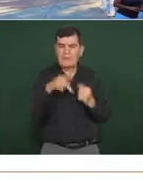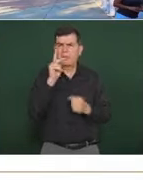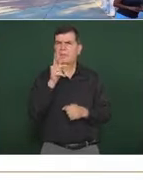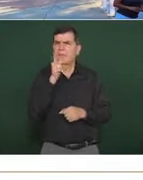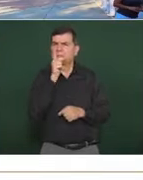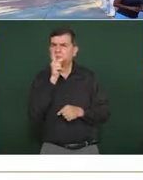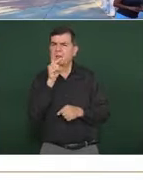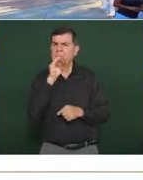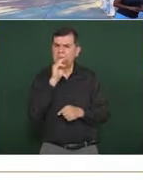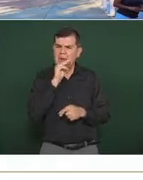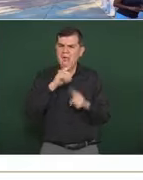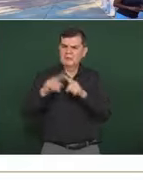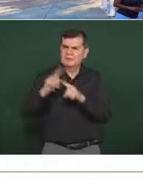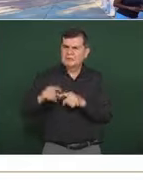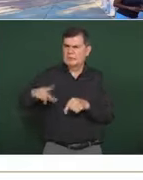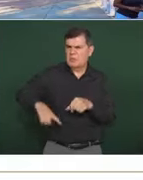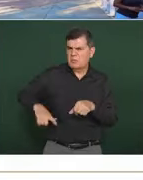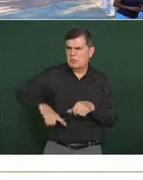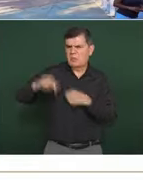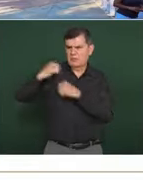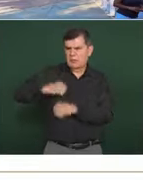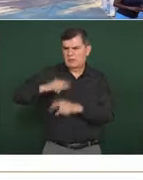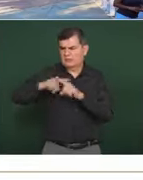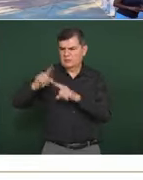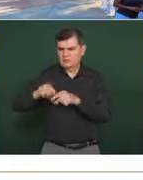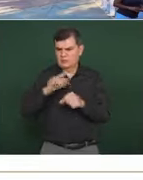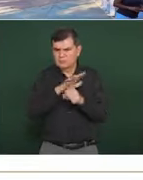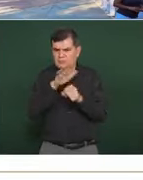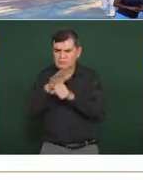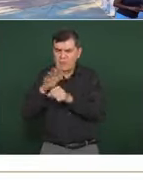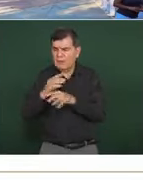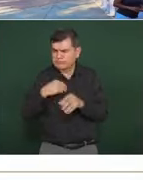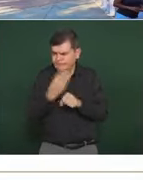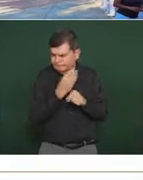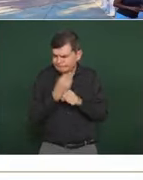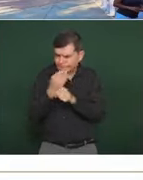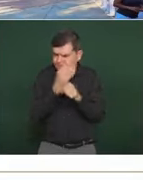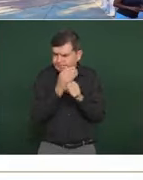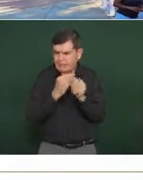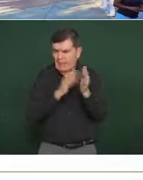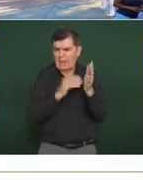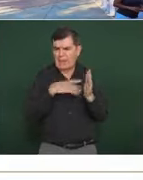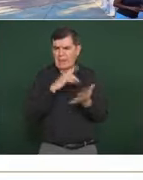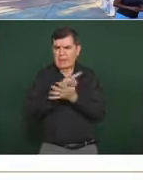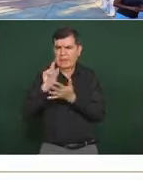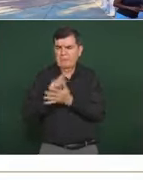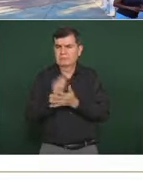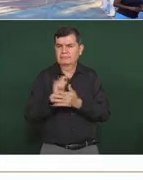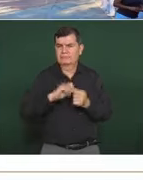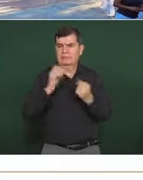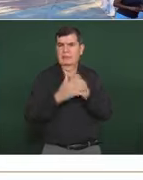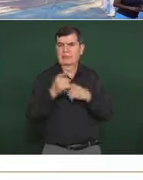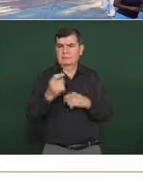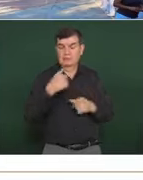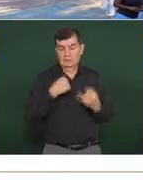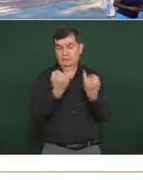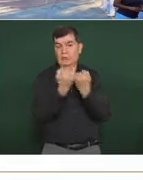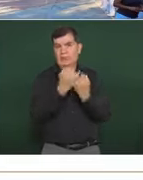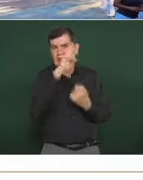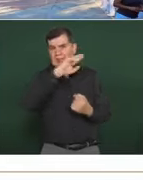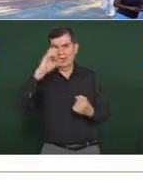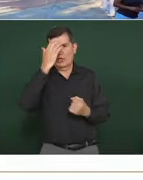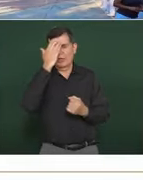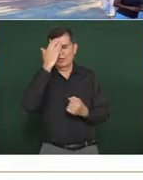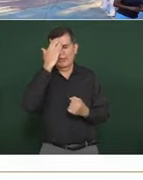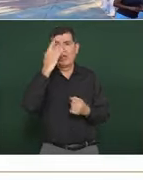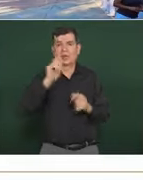de familia, el gobierno, las autoridades, así estamos. Queremos poner un especial reconocimiento a la Fundación